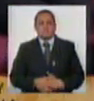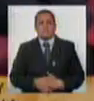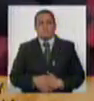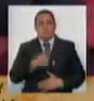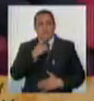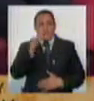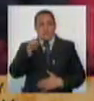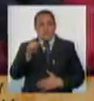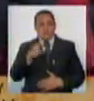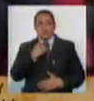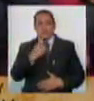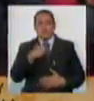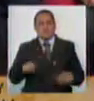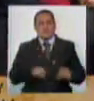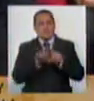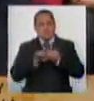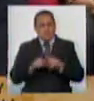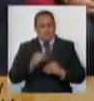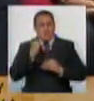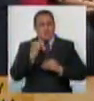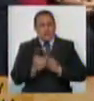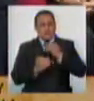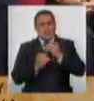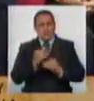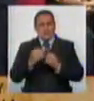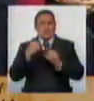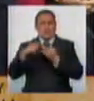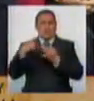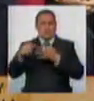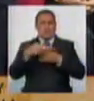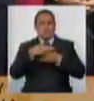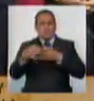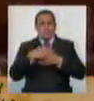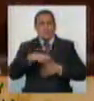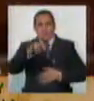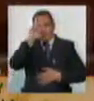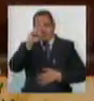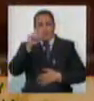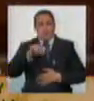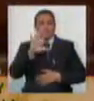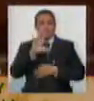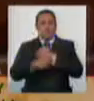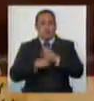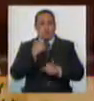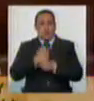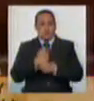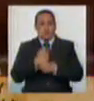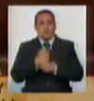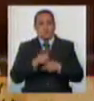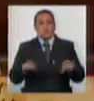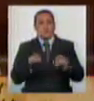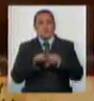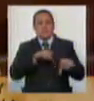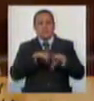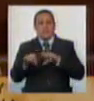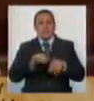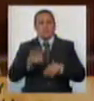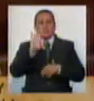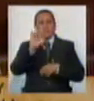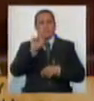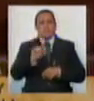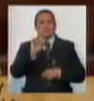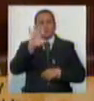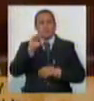Y eso es una constante en todas las regiones del país. En estos 5 años se habrá hecho